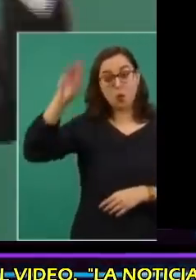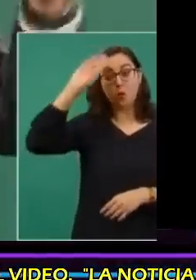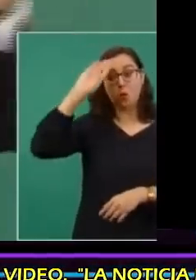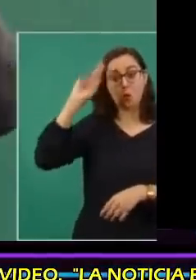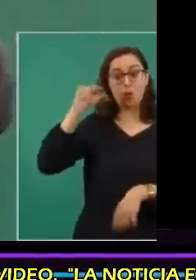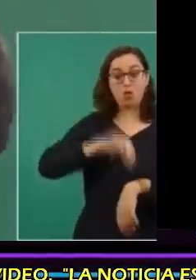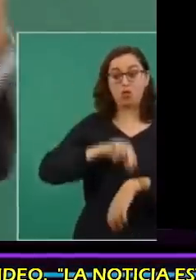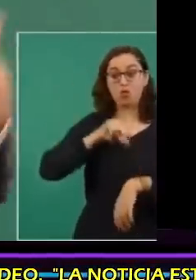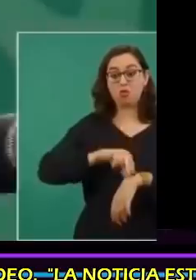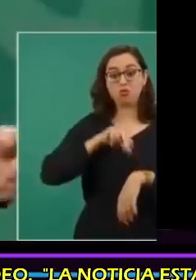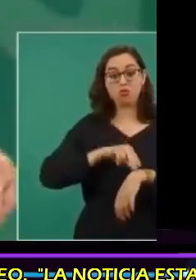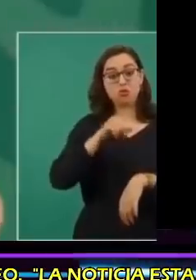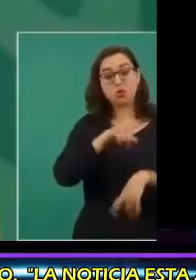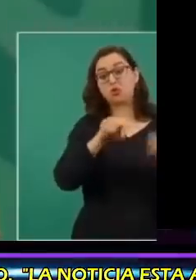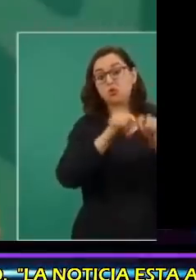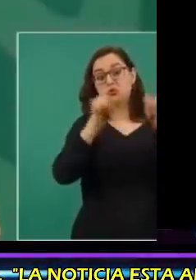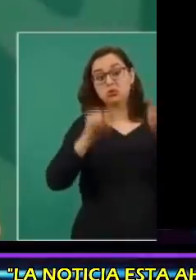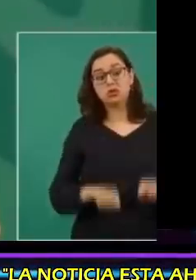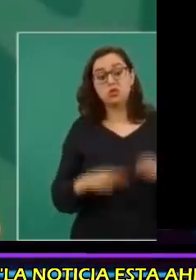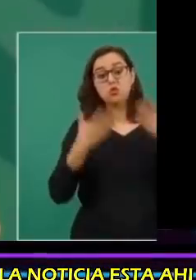gran escándalo